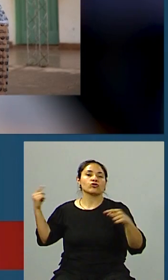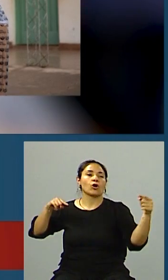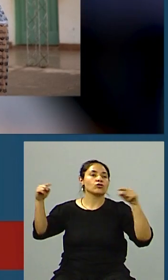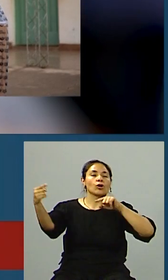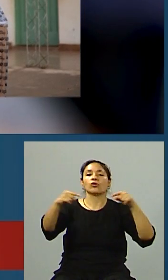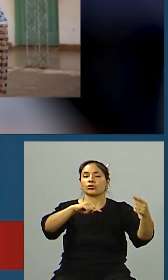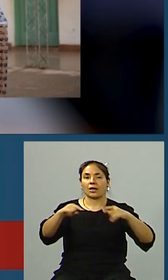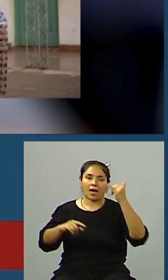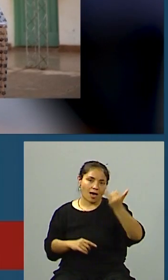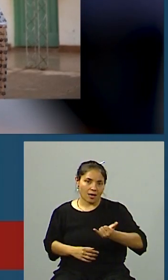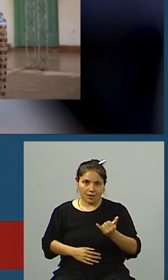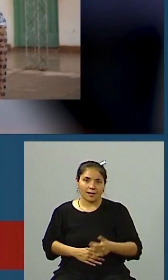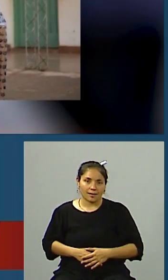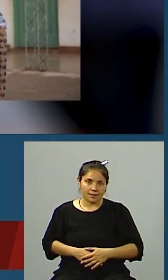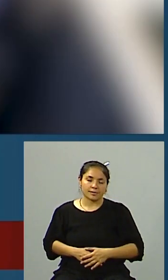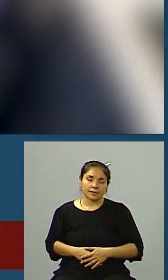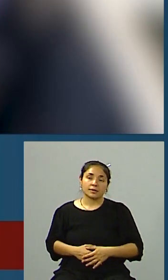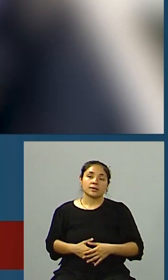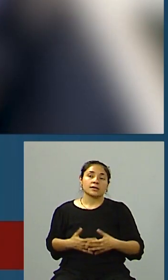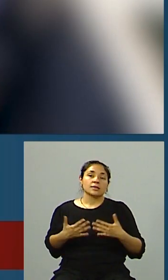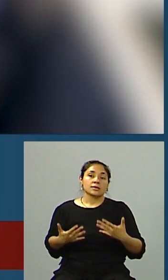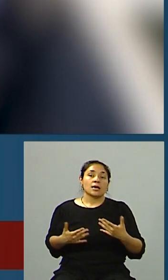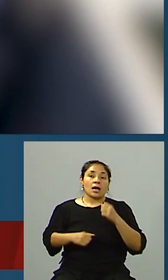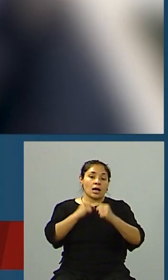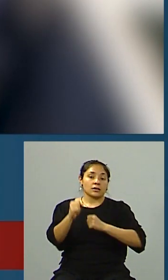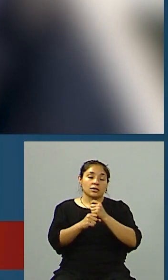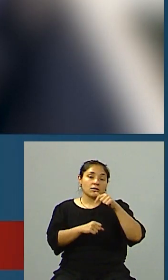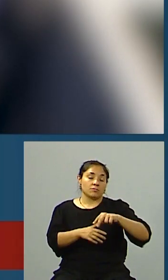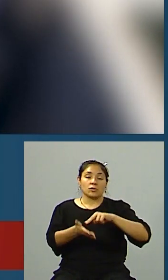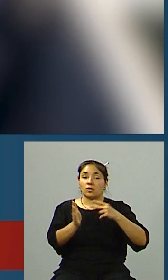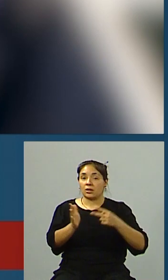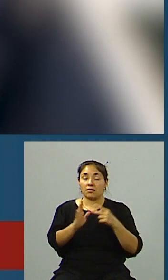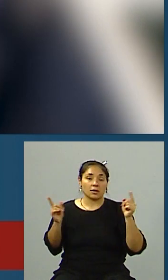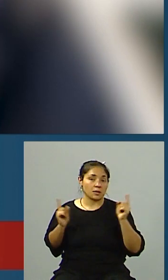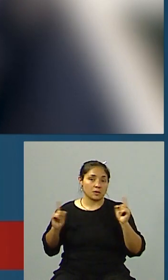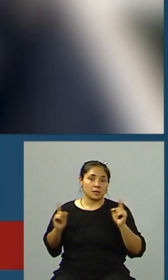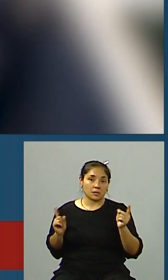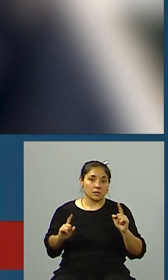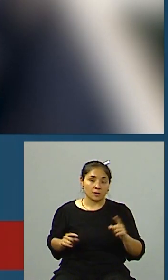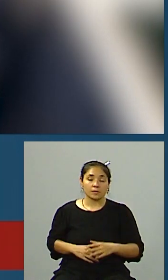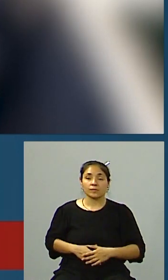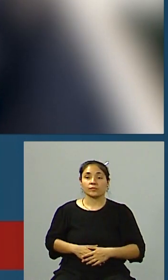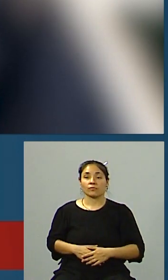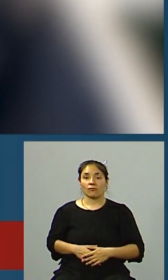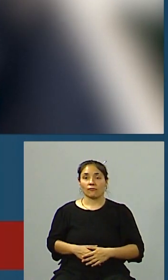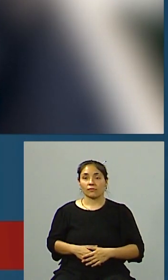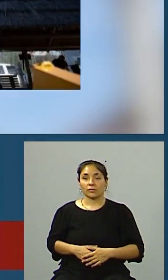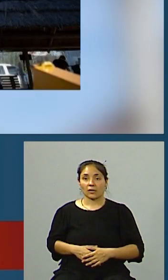candidato. Sí. La verdad es que no hemos tenido inconvenientes en esa materia. Uno también,